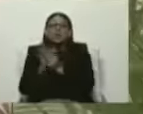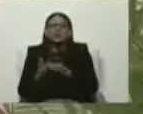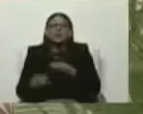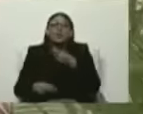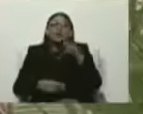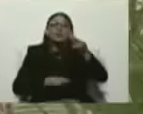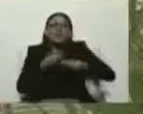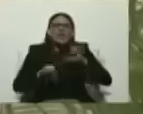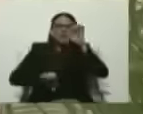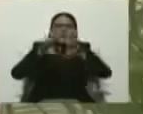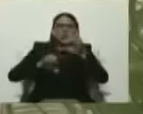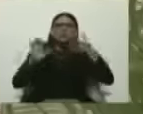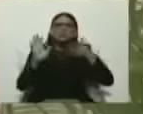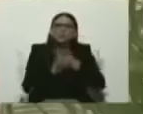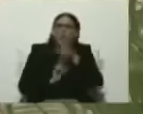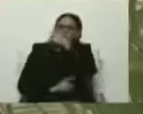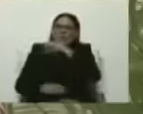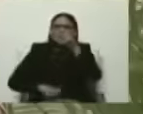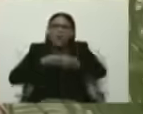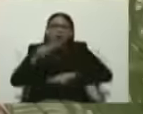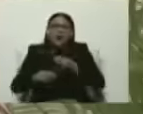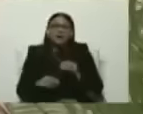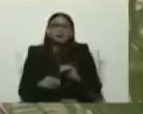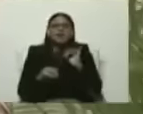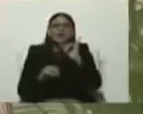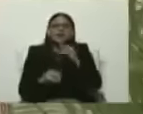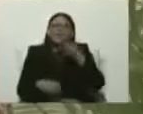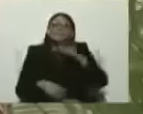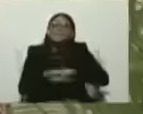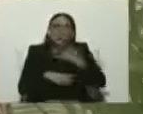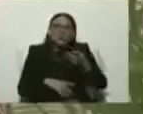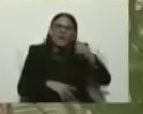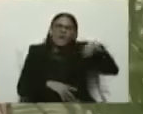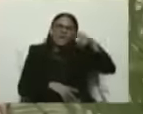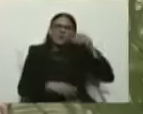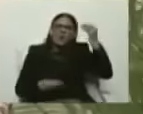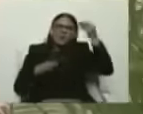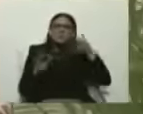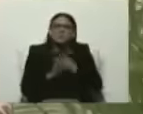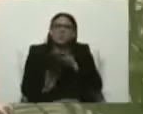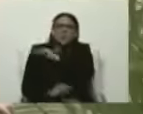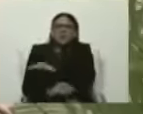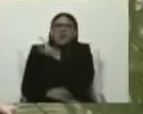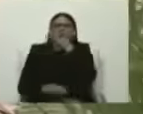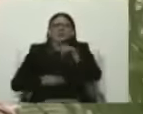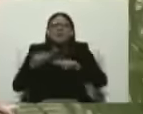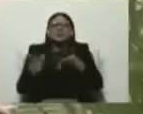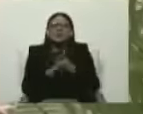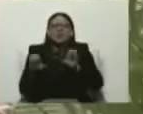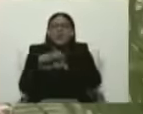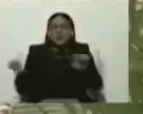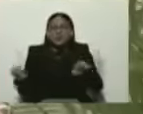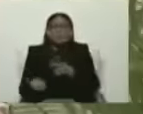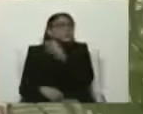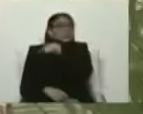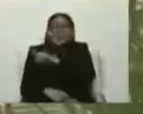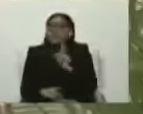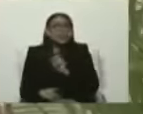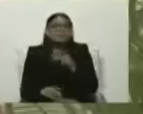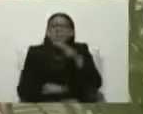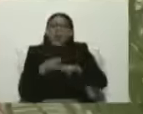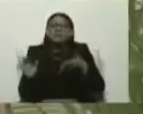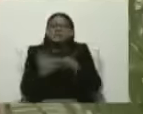es la evaluación que hace el partido acerca de este hecho y por qué cree o con qué moral cree que ellos hablan de educación si en la Cuarta República